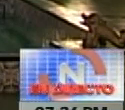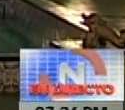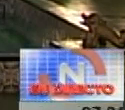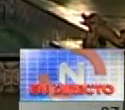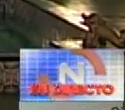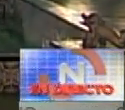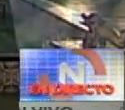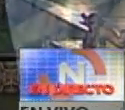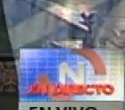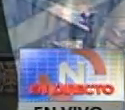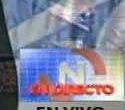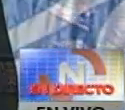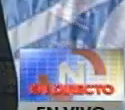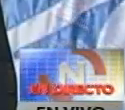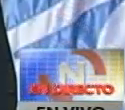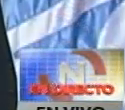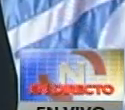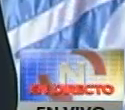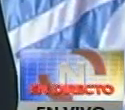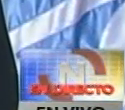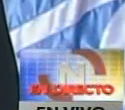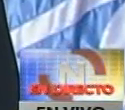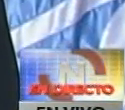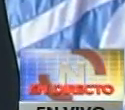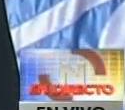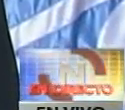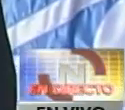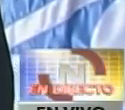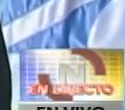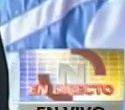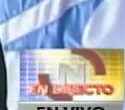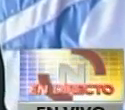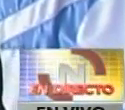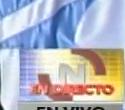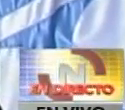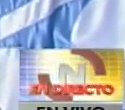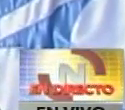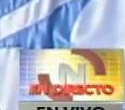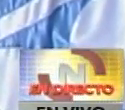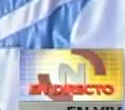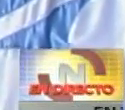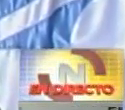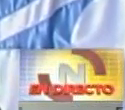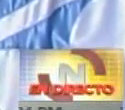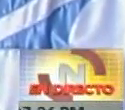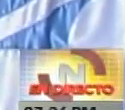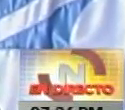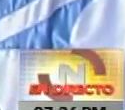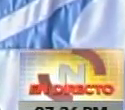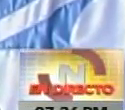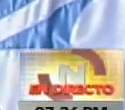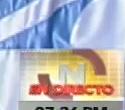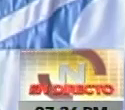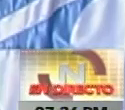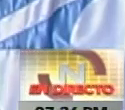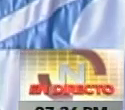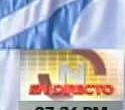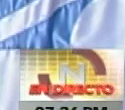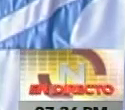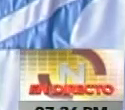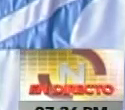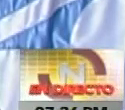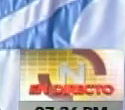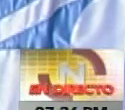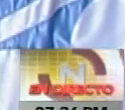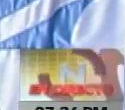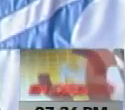Caracas. Importante para las personas que nos sintonizan a esta hora que Venezuela pasa a integrar el Comité de Alto Nivel de Seguimiento del Acuerdo de los Países OPEP